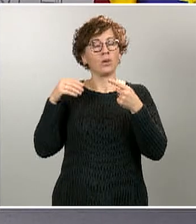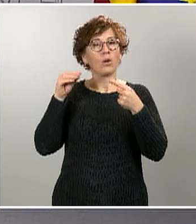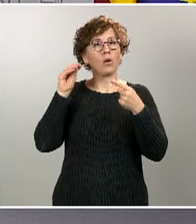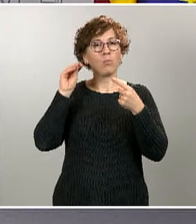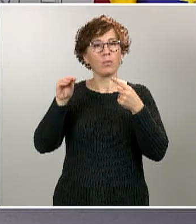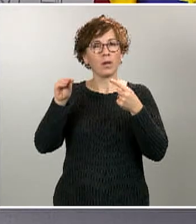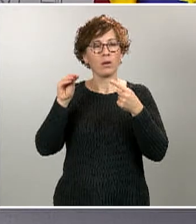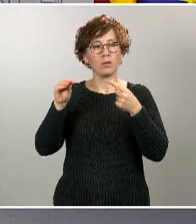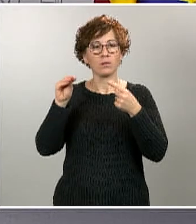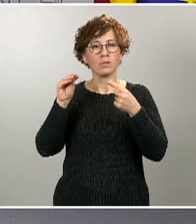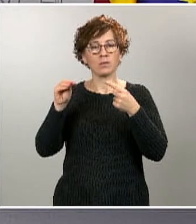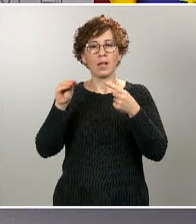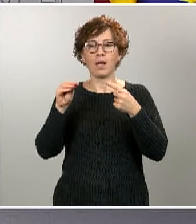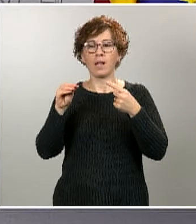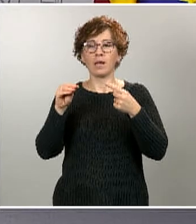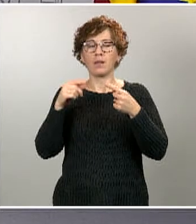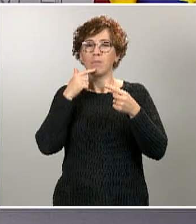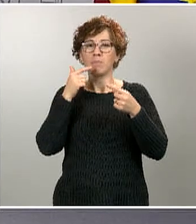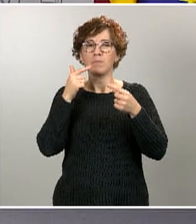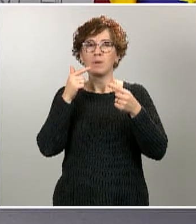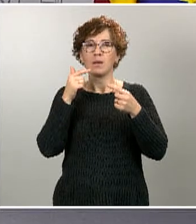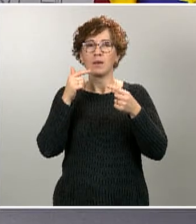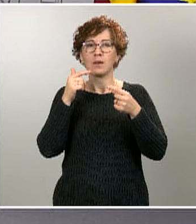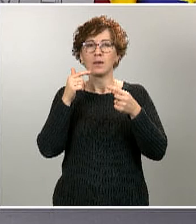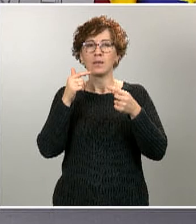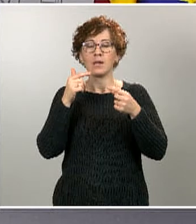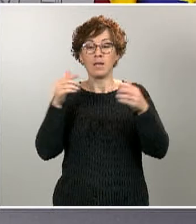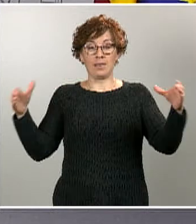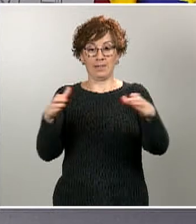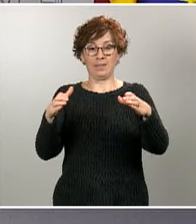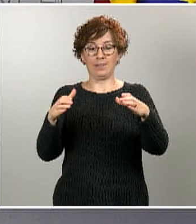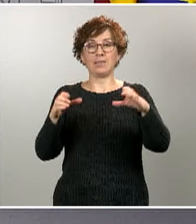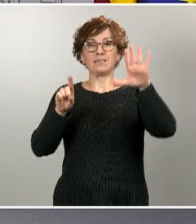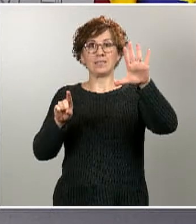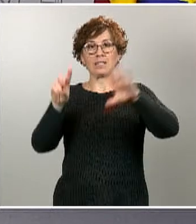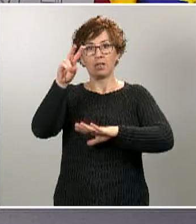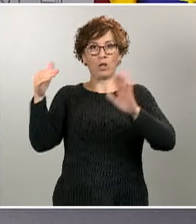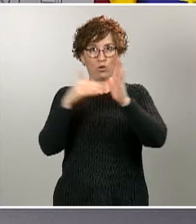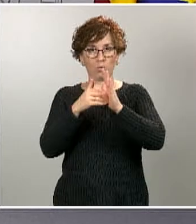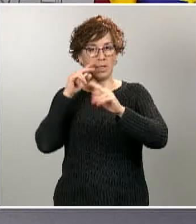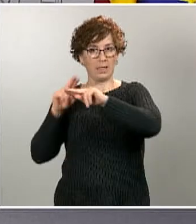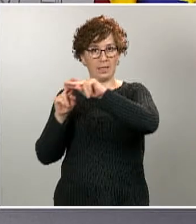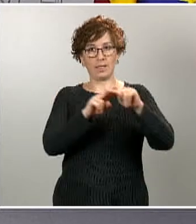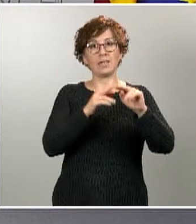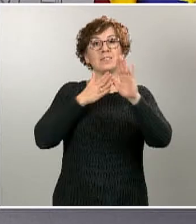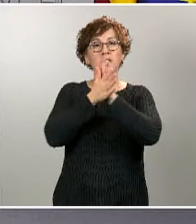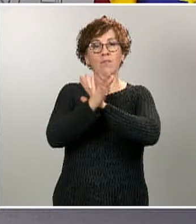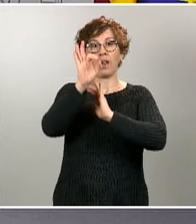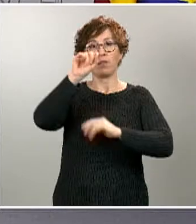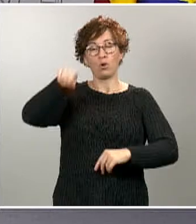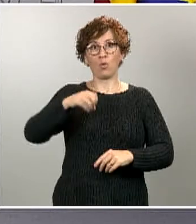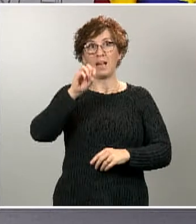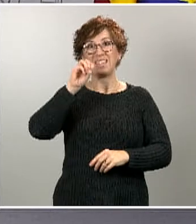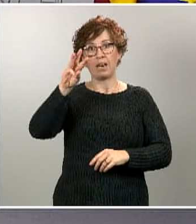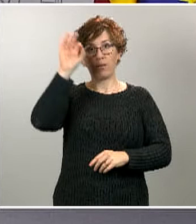62.000 personas que representan el 0,13% del total de los españoles. ¿Cuán